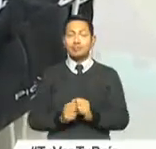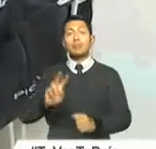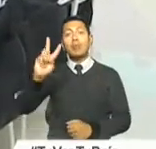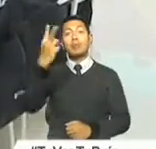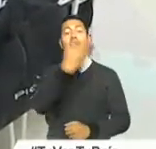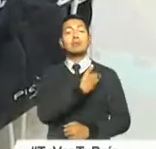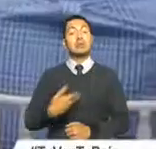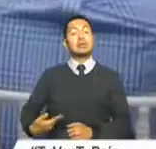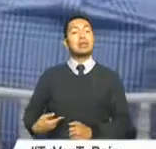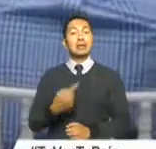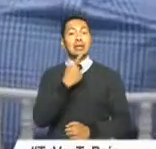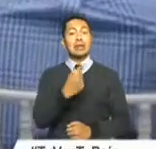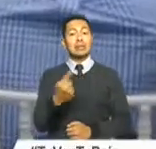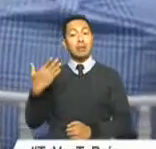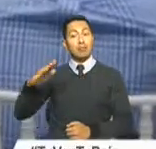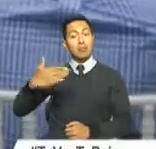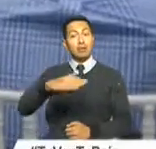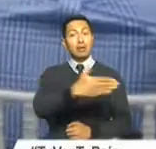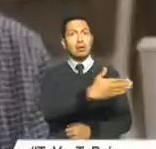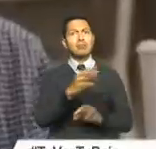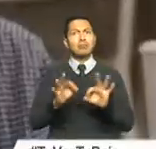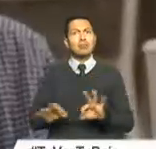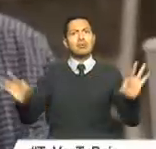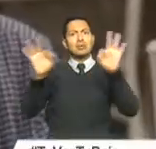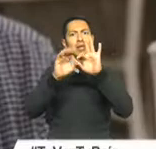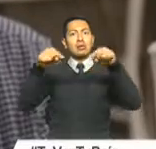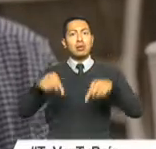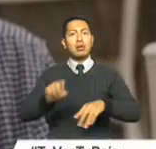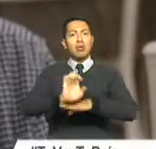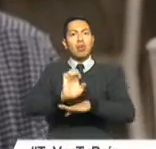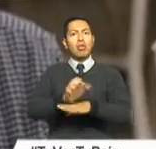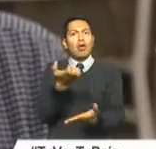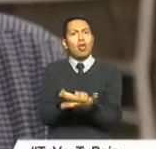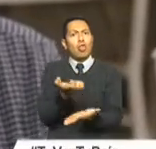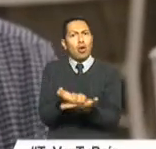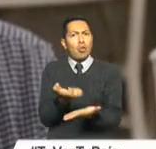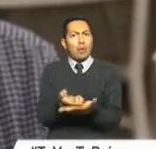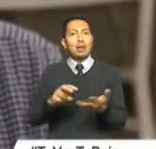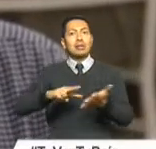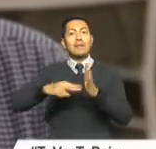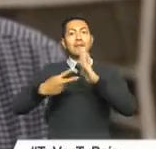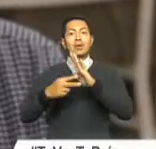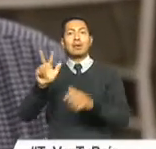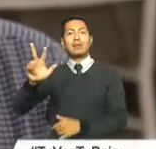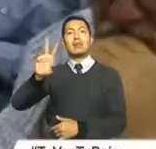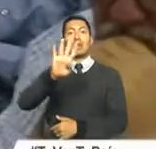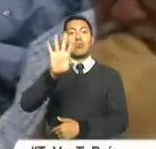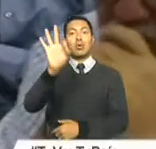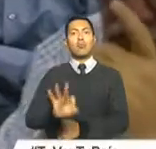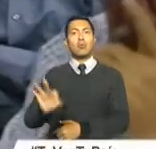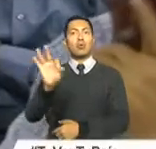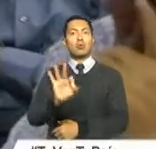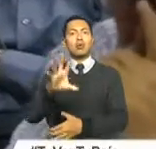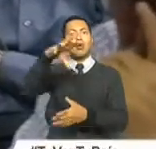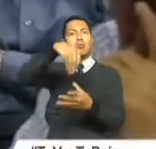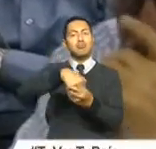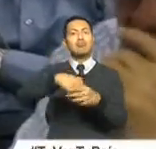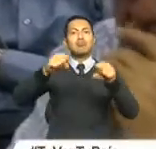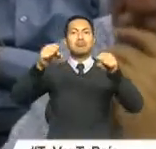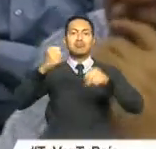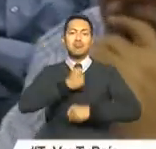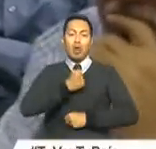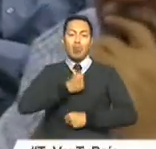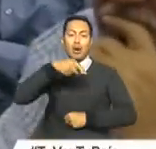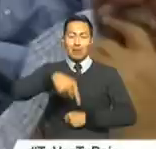pesquero es un dinamizador de la economía ecuatoriana y representa el 34.7% del Producto Interno Bruto no